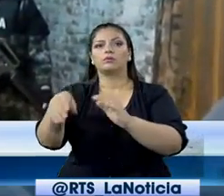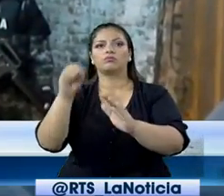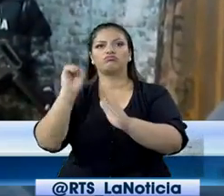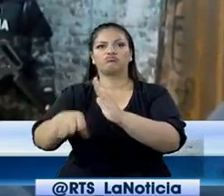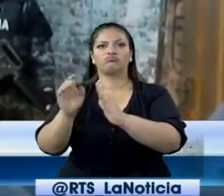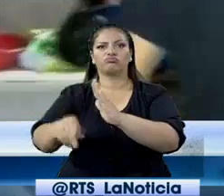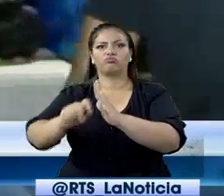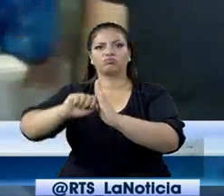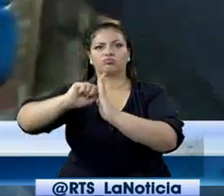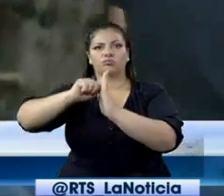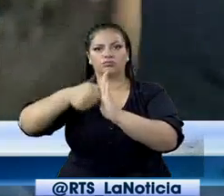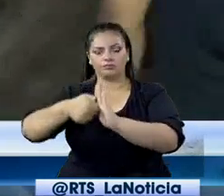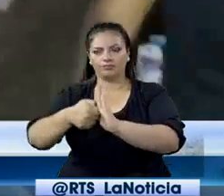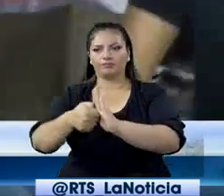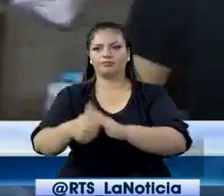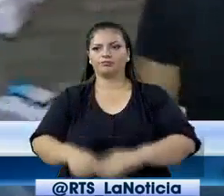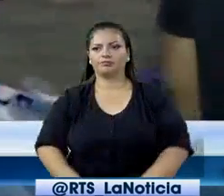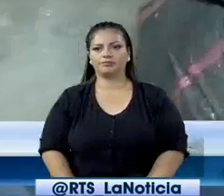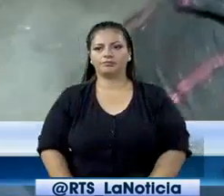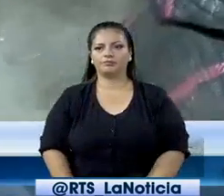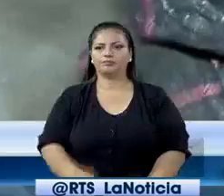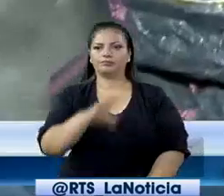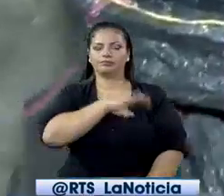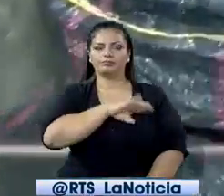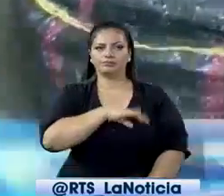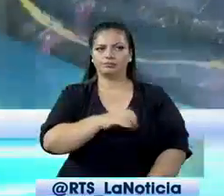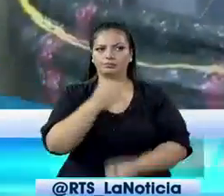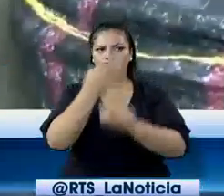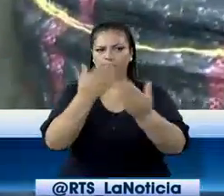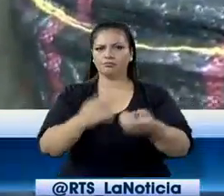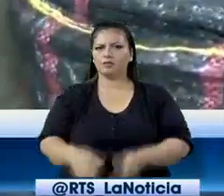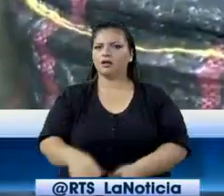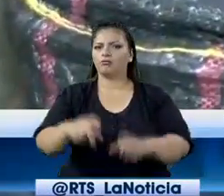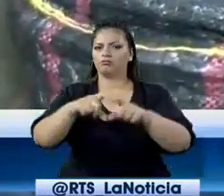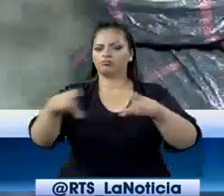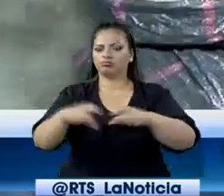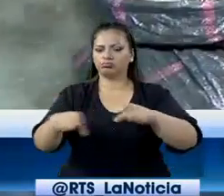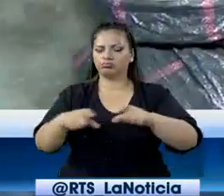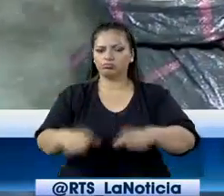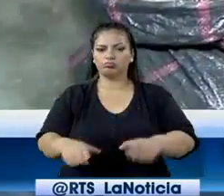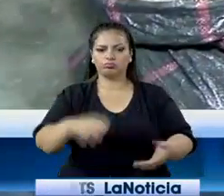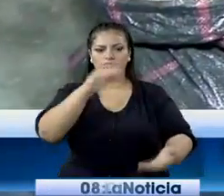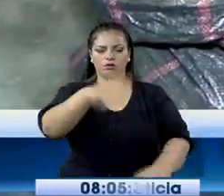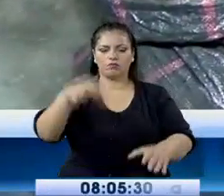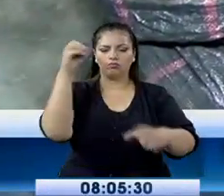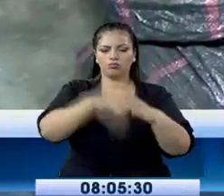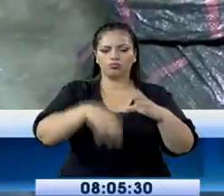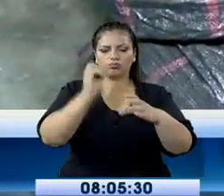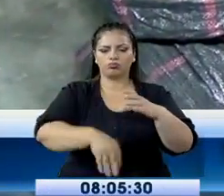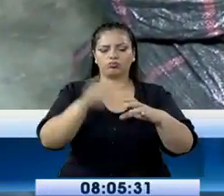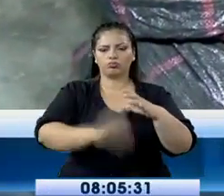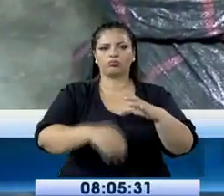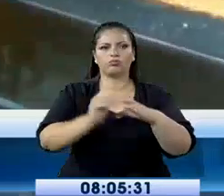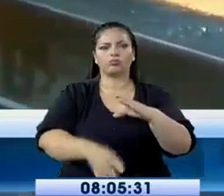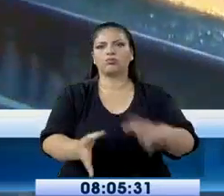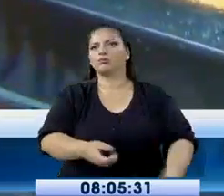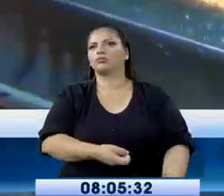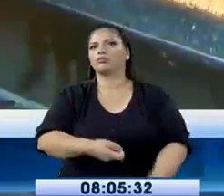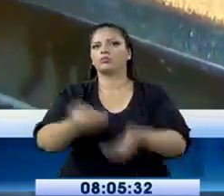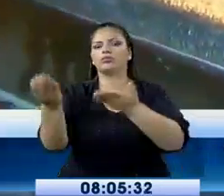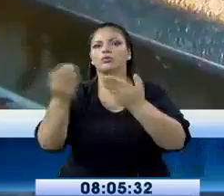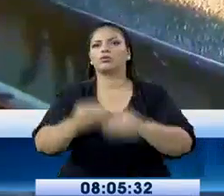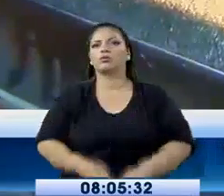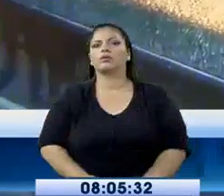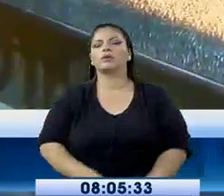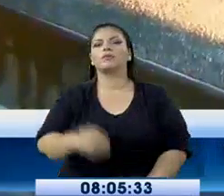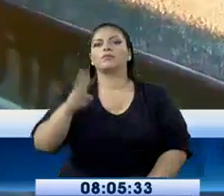guardar el alcaloide. Según el agente, la droga estaba lista para ser transportada hasta la terminal portuaria de Puerto Bolívar para